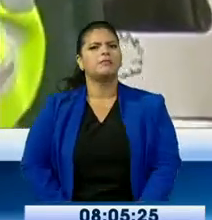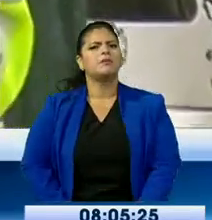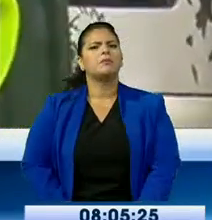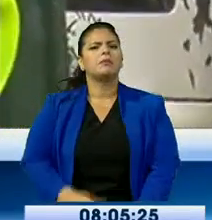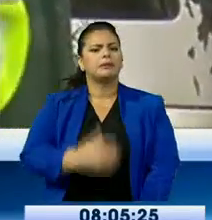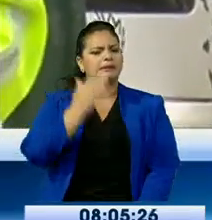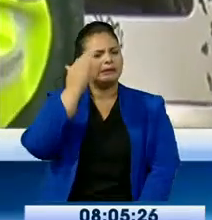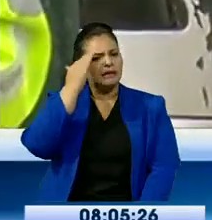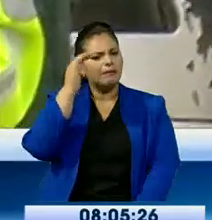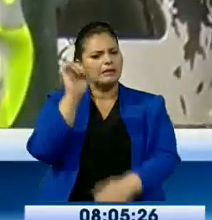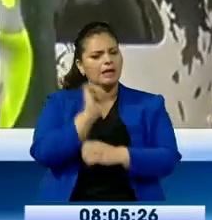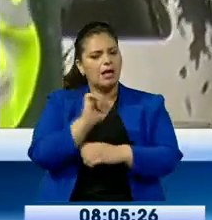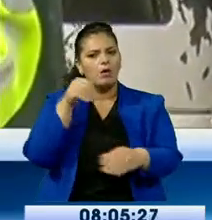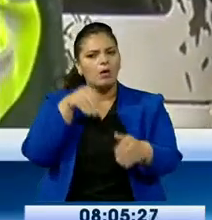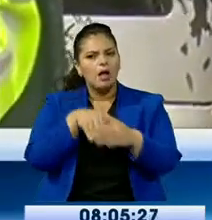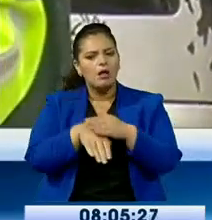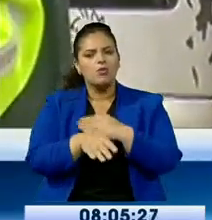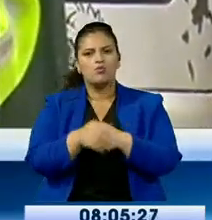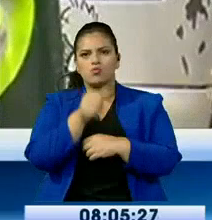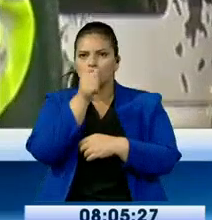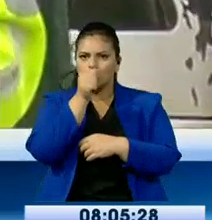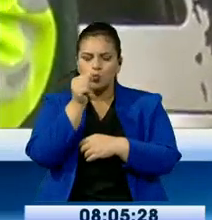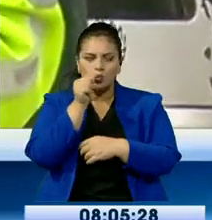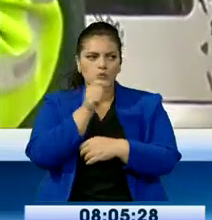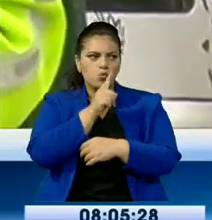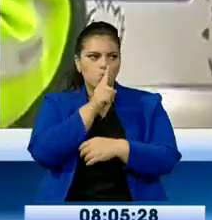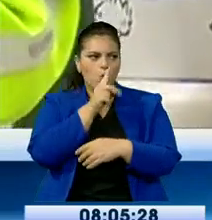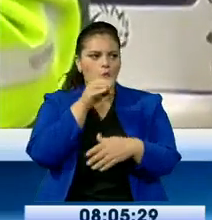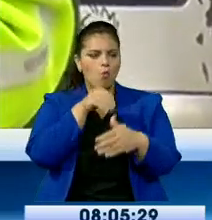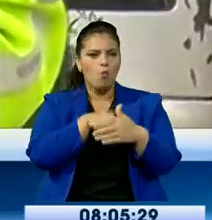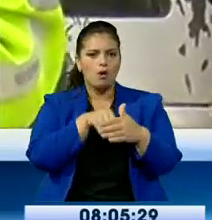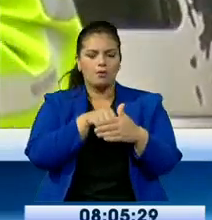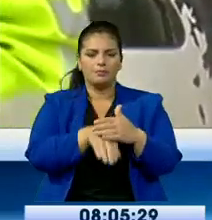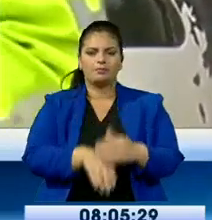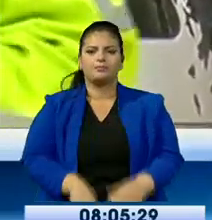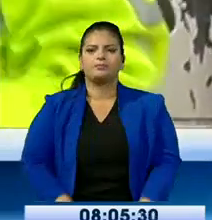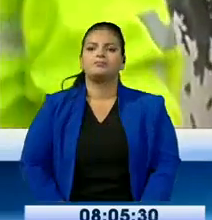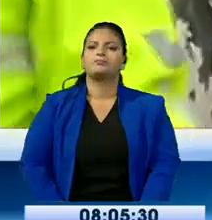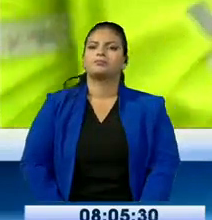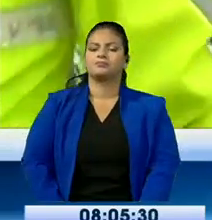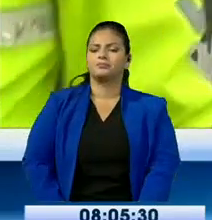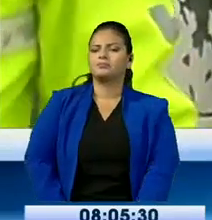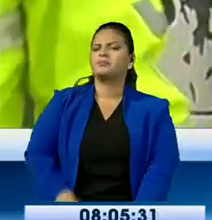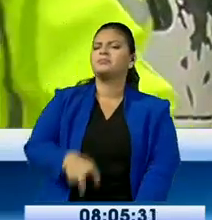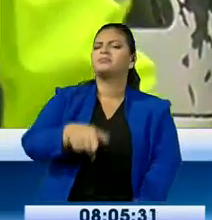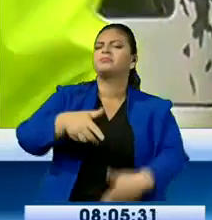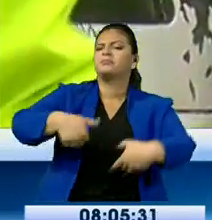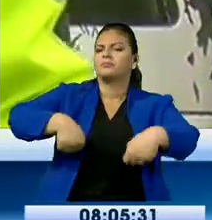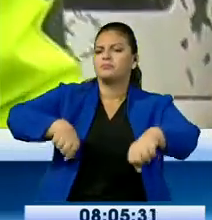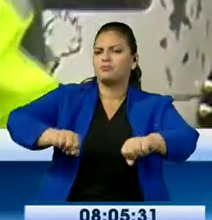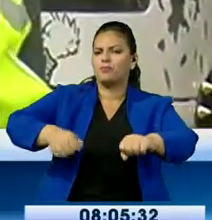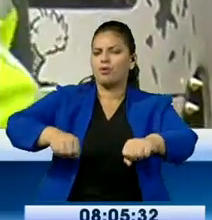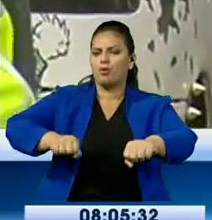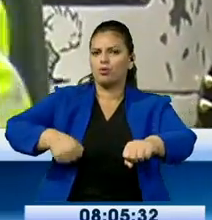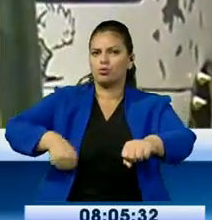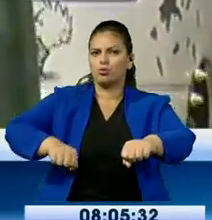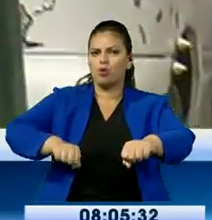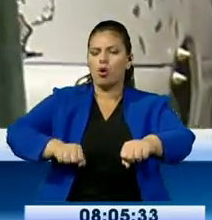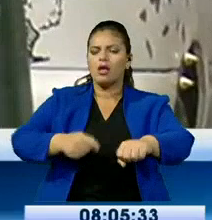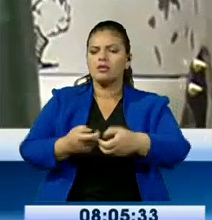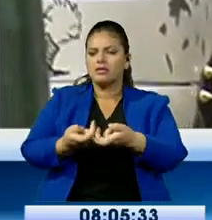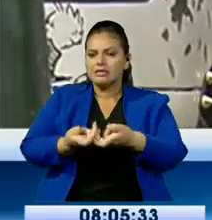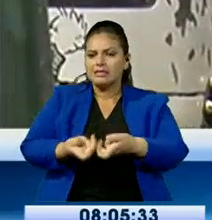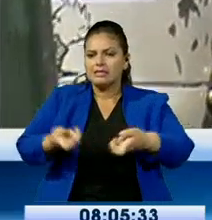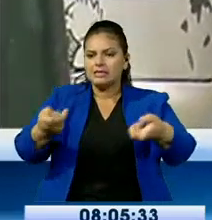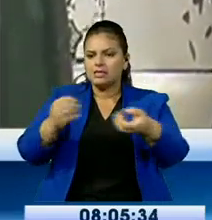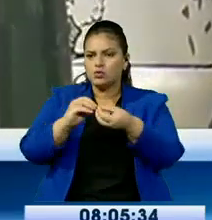de dudosa procedencia, ¿no? Si hablamos de motocicletas adulteradas en este aspecto, ¿podría tratarse de pronto de estos vehículos que en su